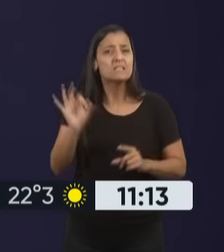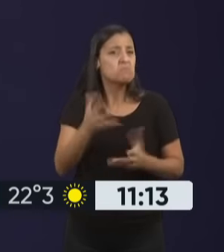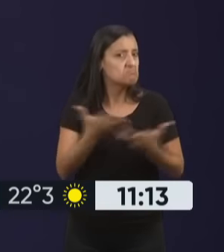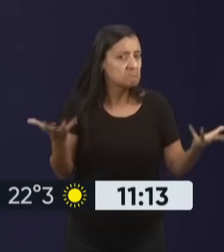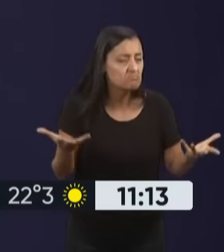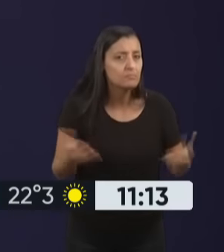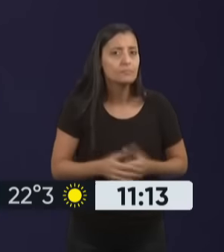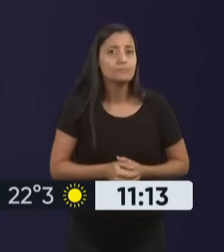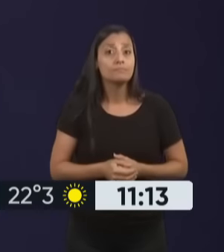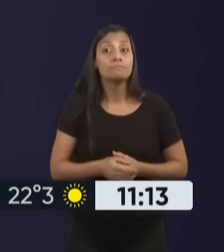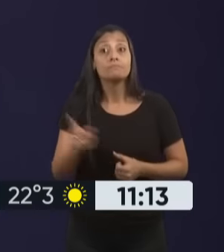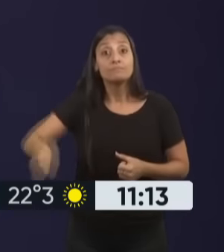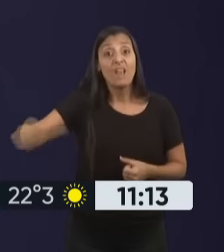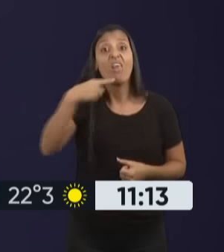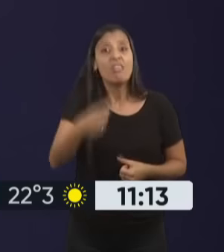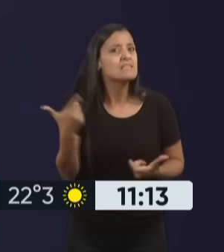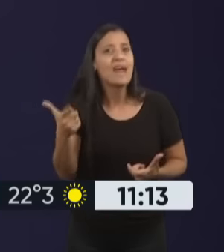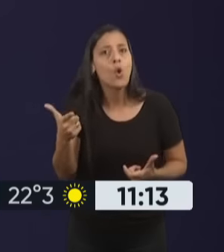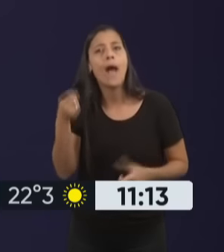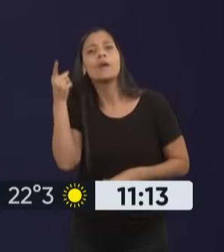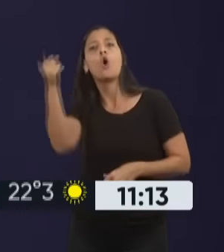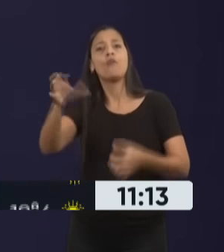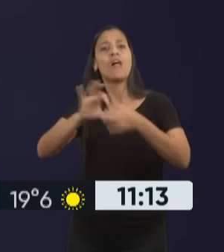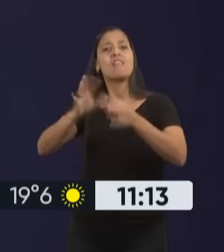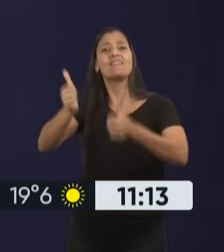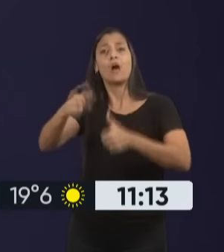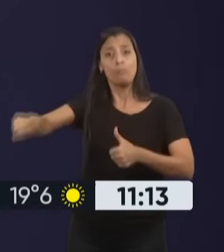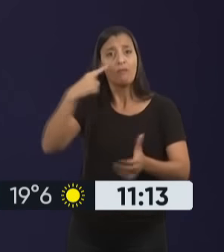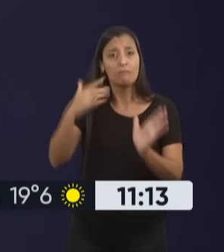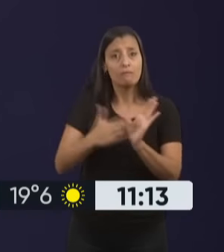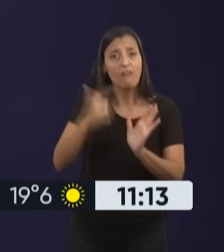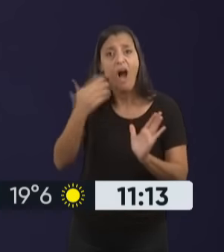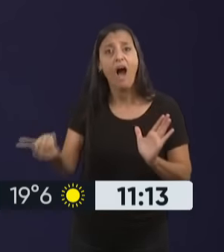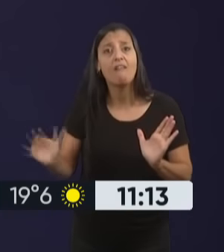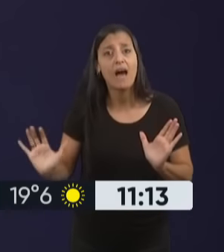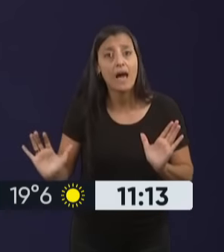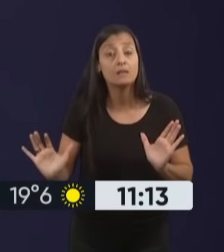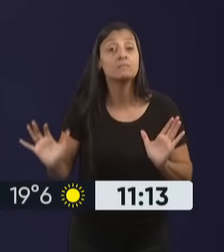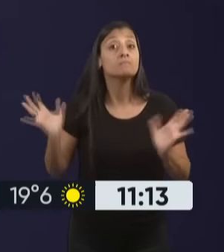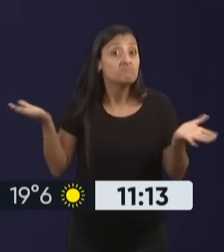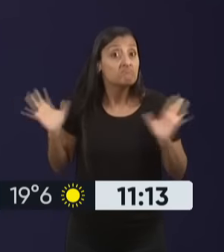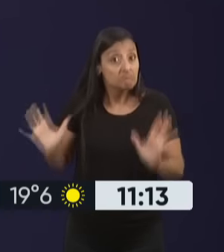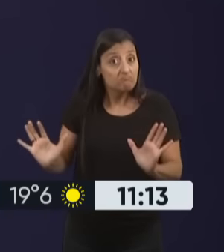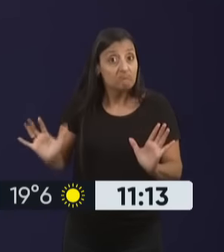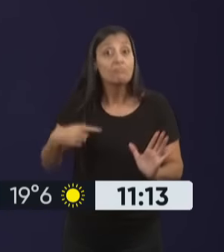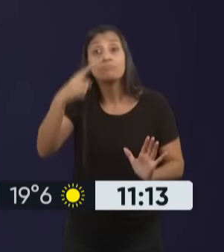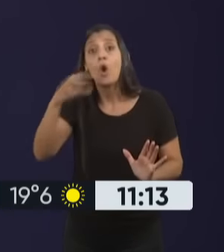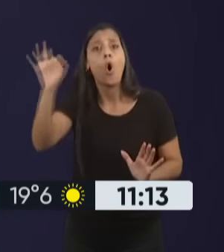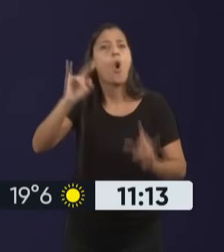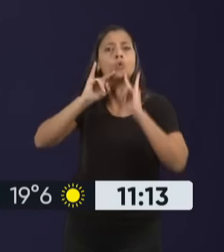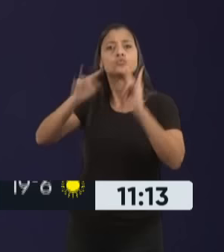hubo cartelización Bueno lo lo demostrarán y y en tal caso la justicia